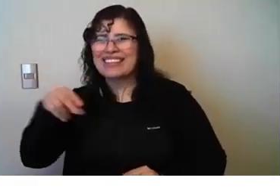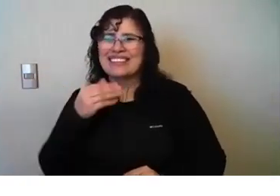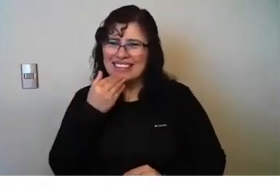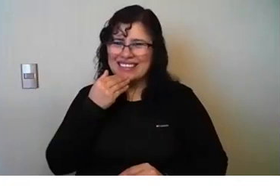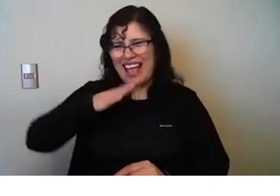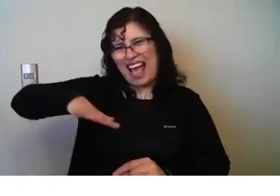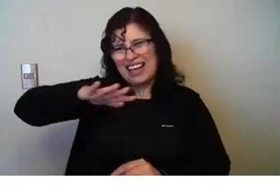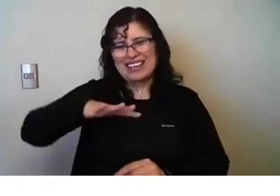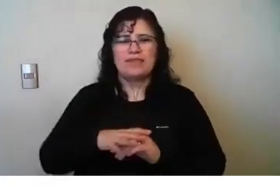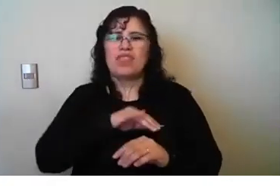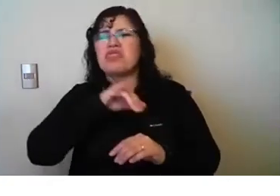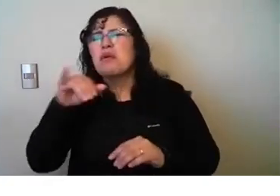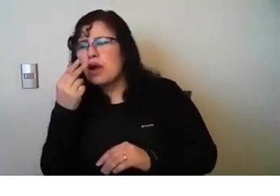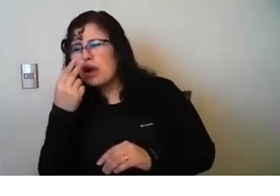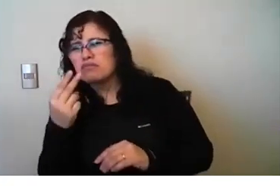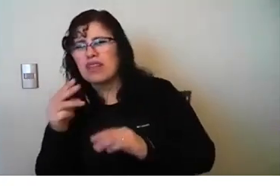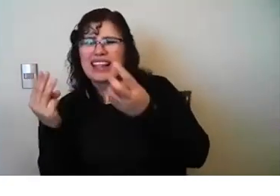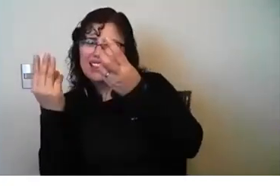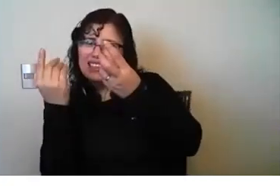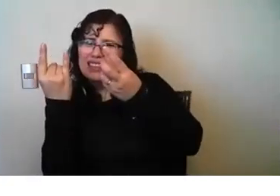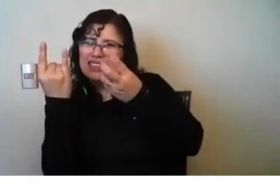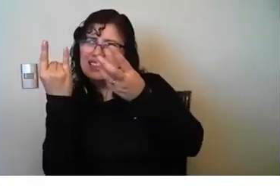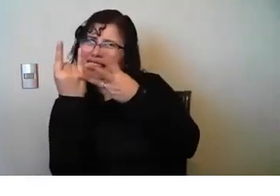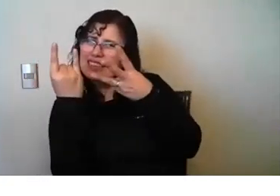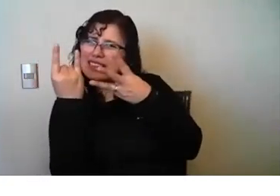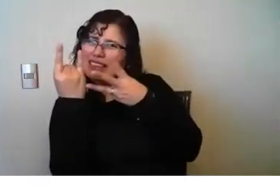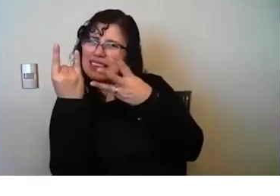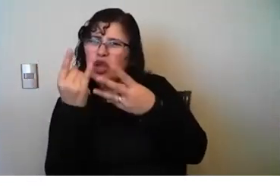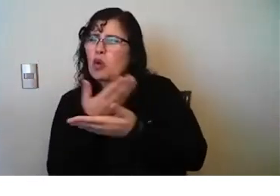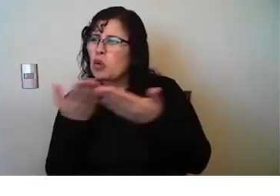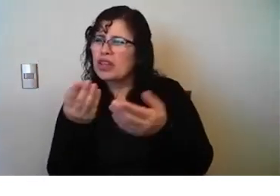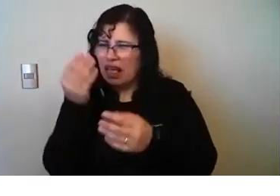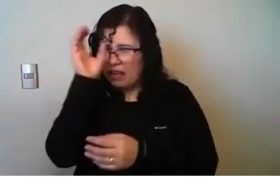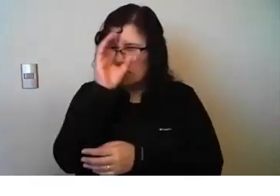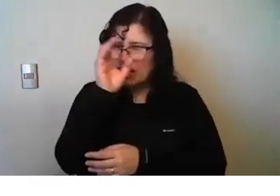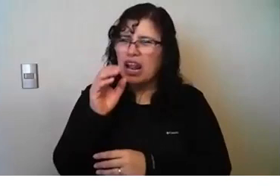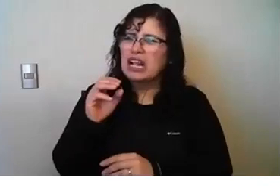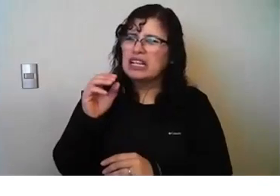referencia, y los que tengan acceso a SNEL, ahí están declaradas con algunos